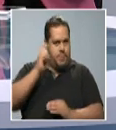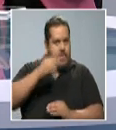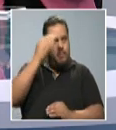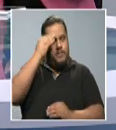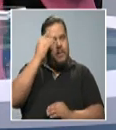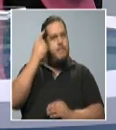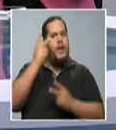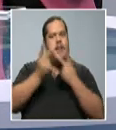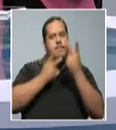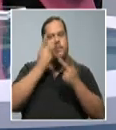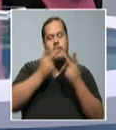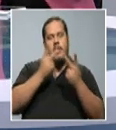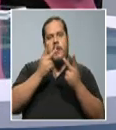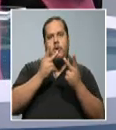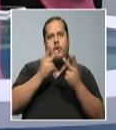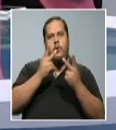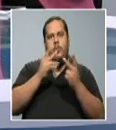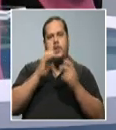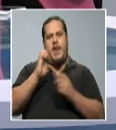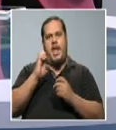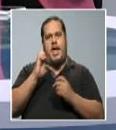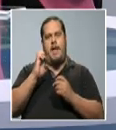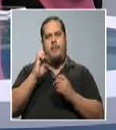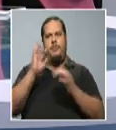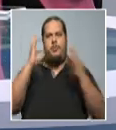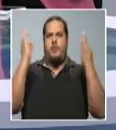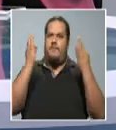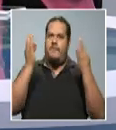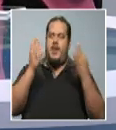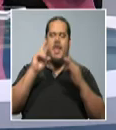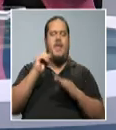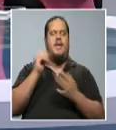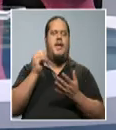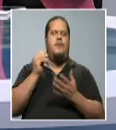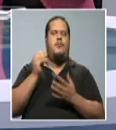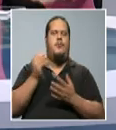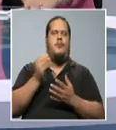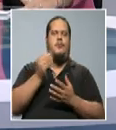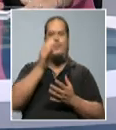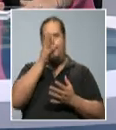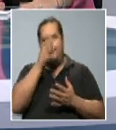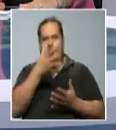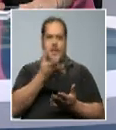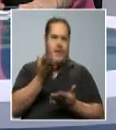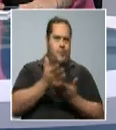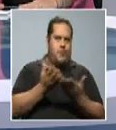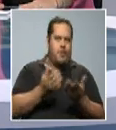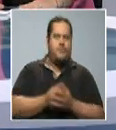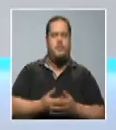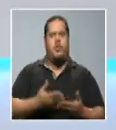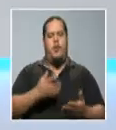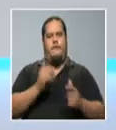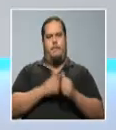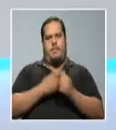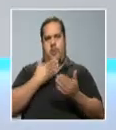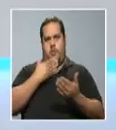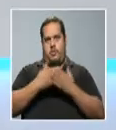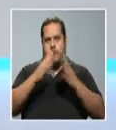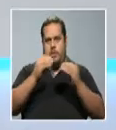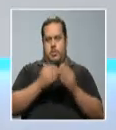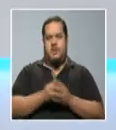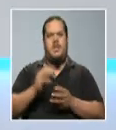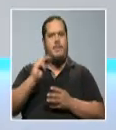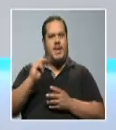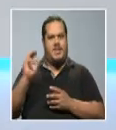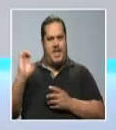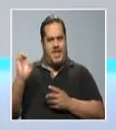expo y que no lo vacilen, como dicen por ahí, o que no sea un viaje en vano. Bueno, muy bien, primero que todo, buenas noches. Buenas noches. Melissa